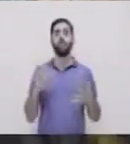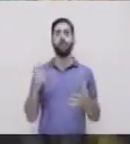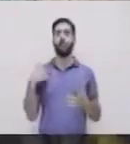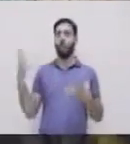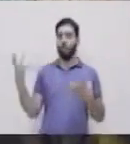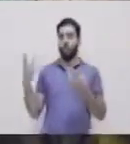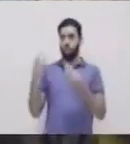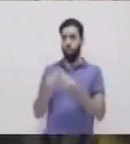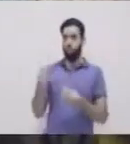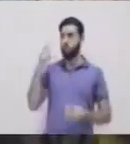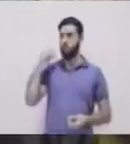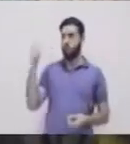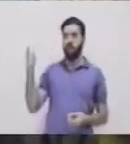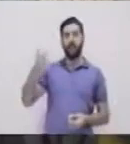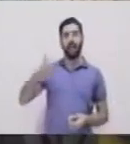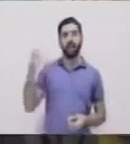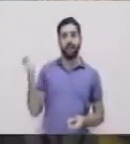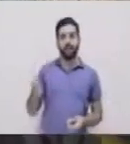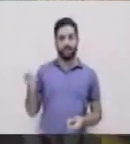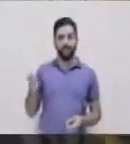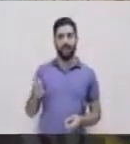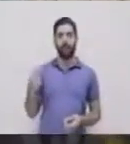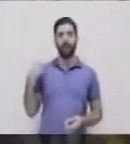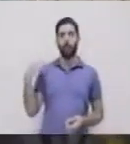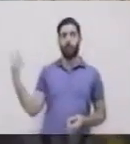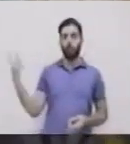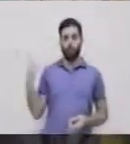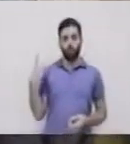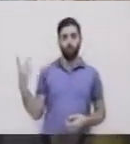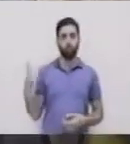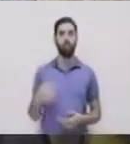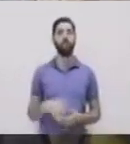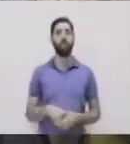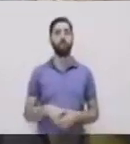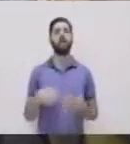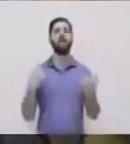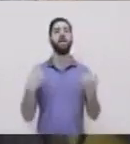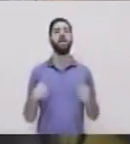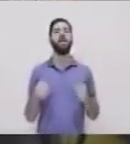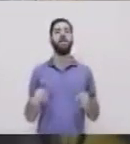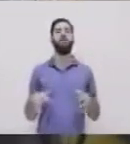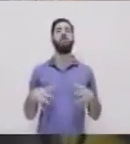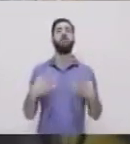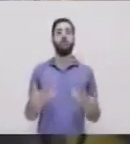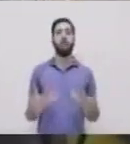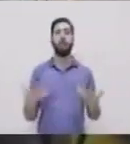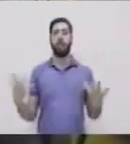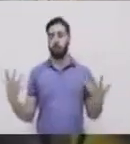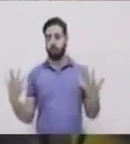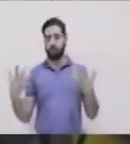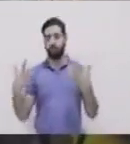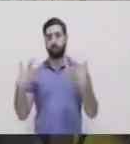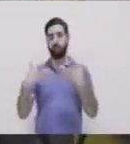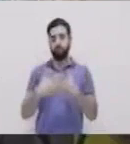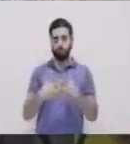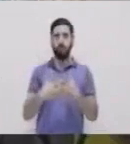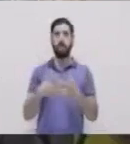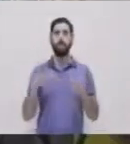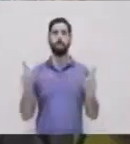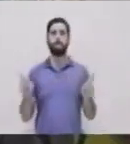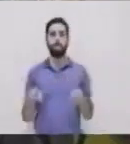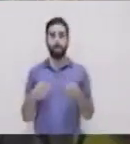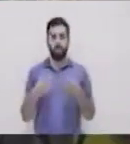compañero el licenciado Miguel Ángel Guzmán, soy Rubén Darío Flores, una fusión